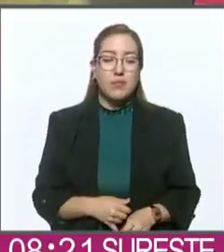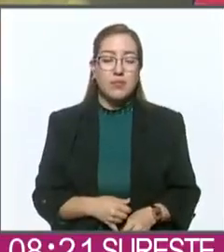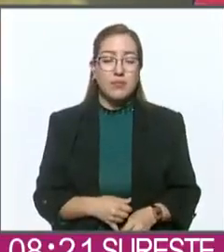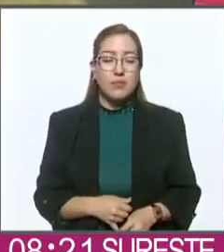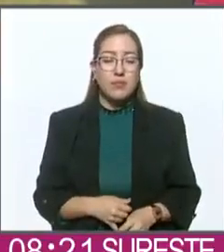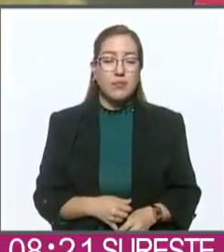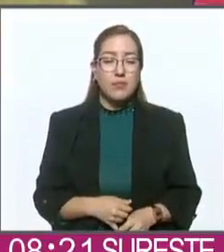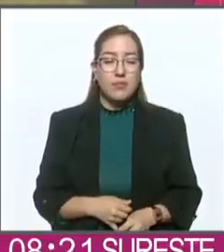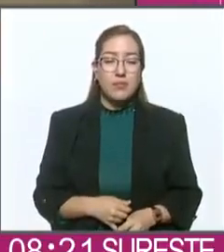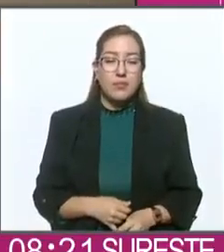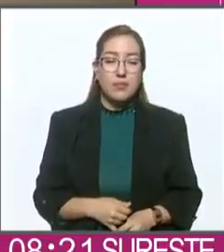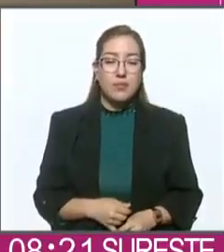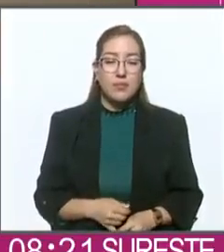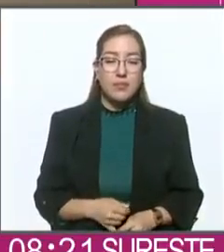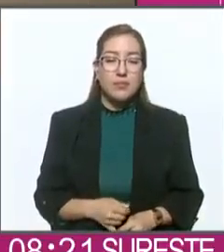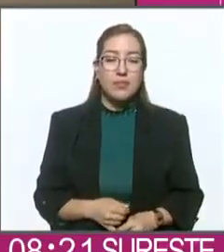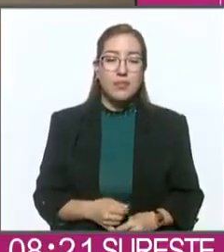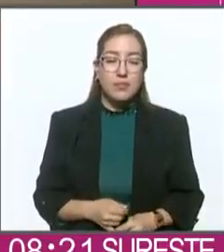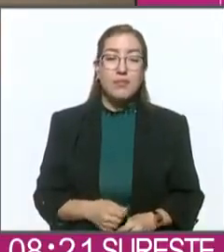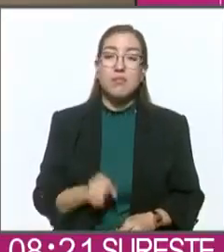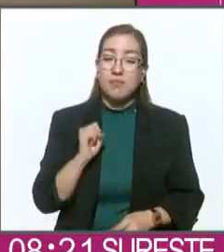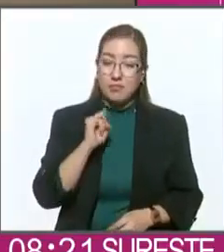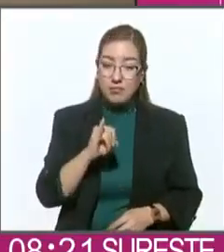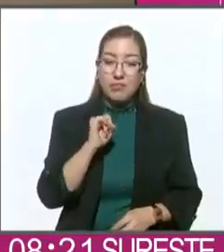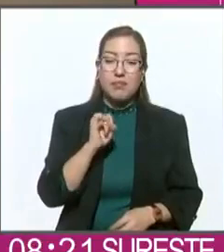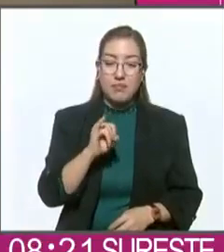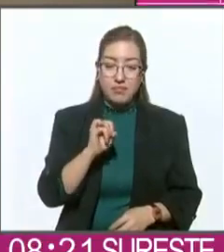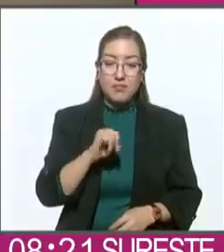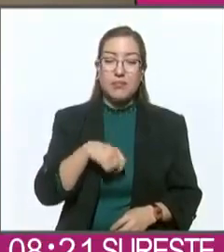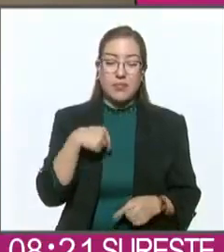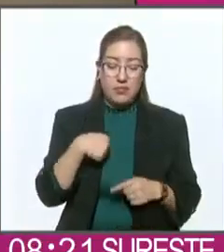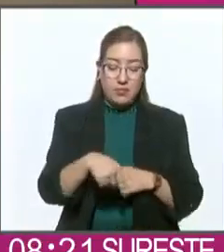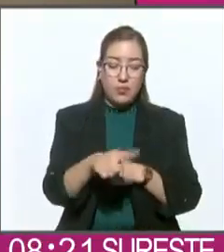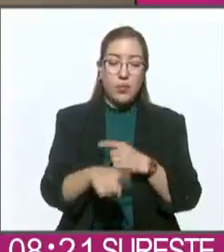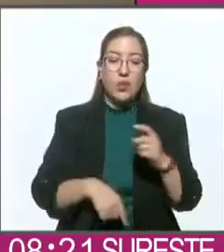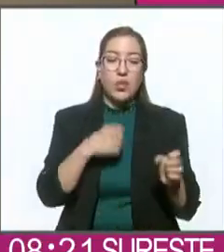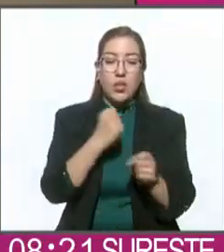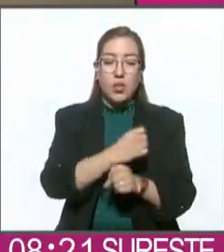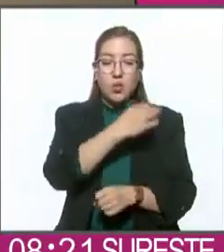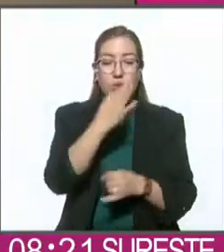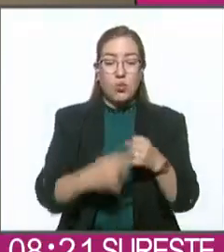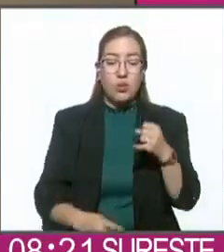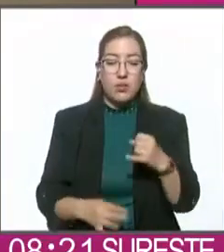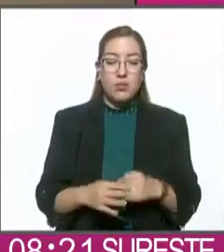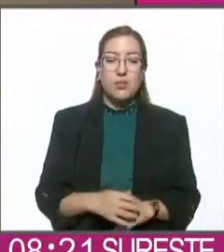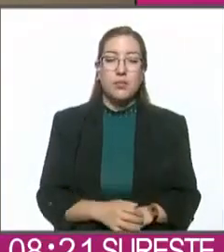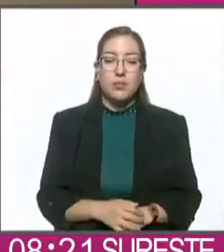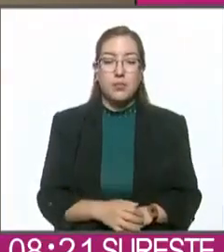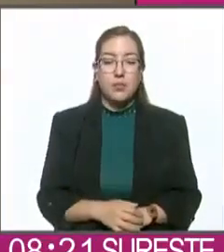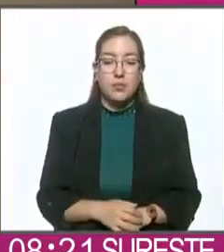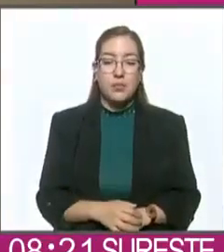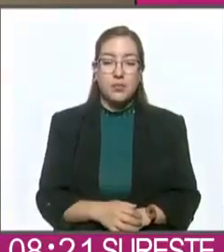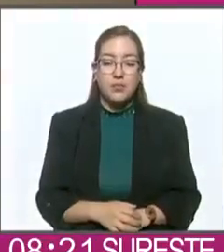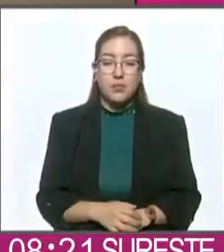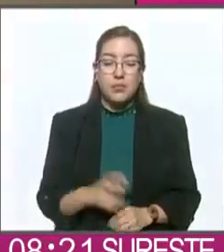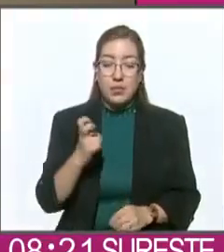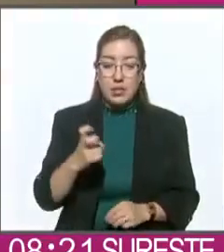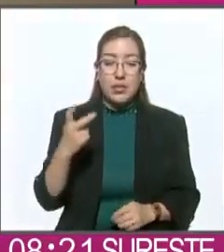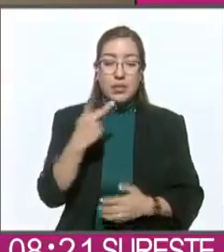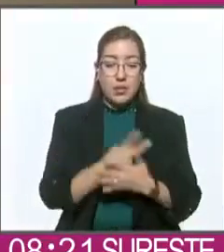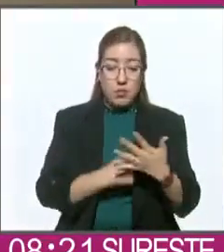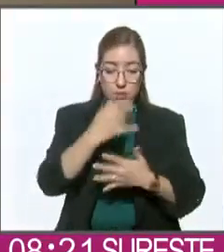Efectivamente, este va a ser el último año de nuestra legislatura. Los primeros 6 años de este proyecto